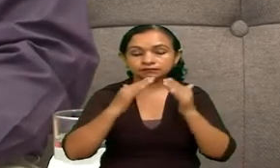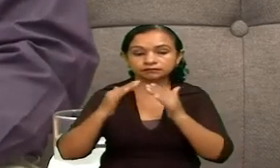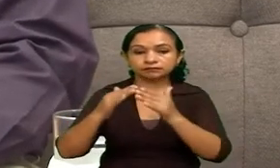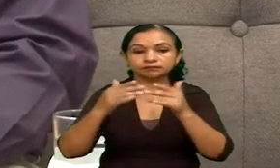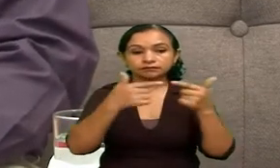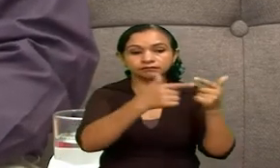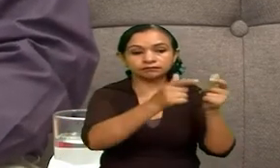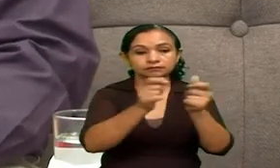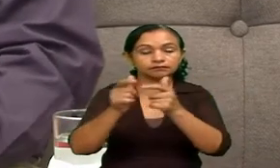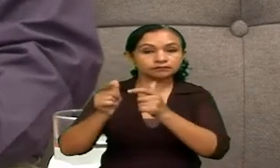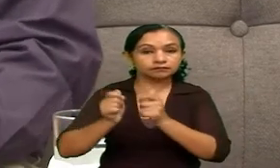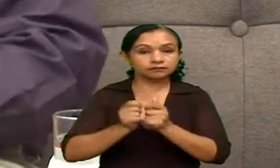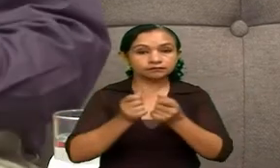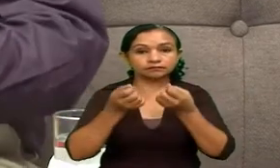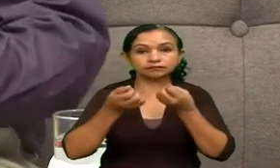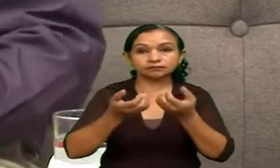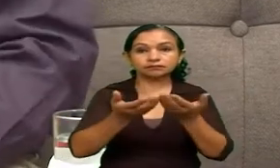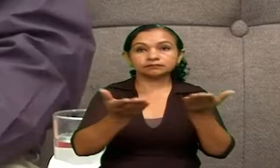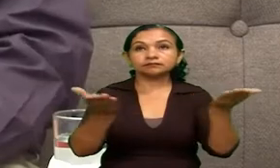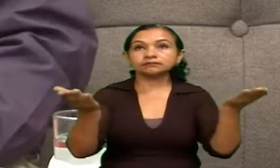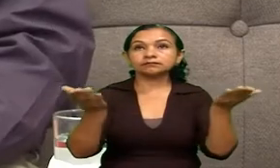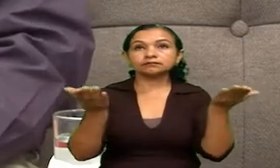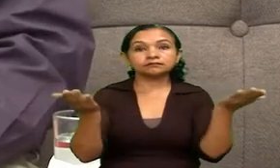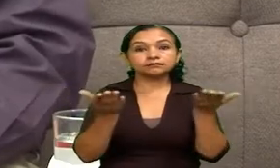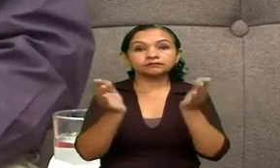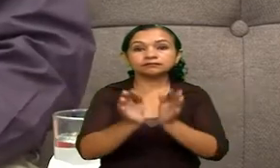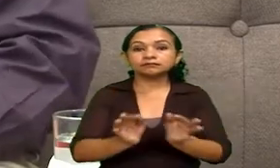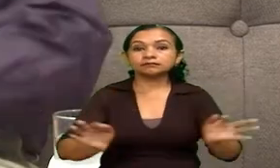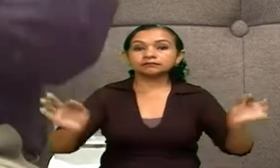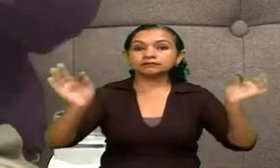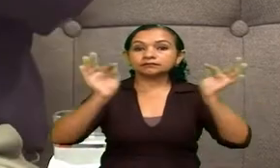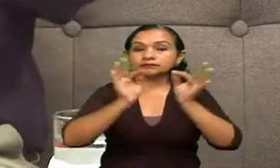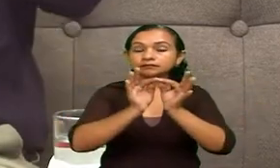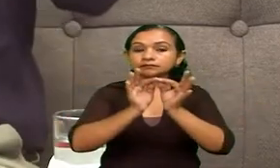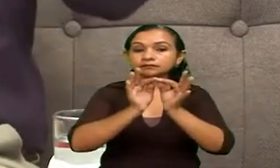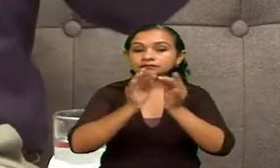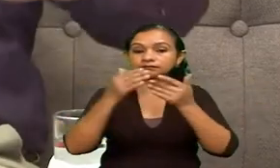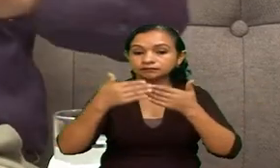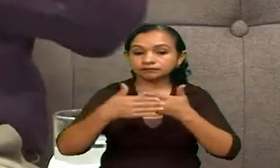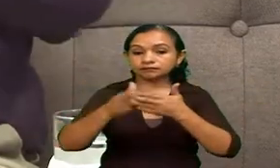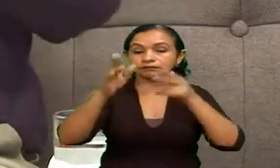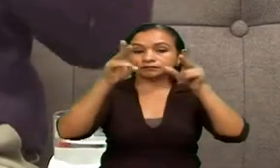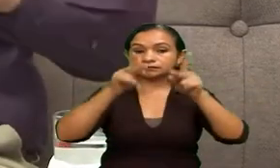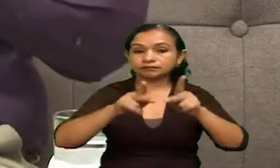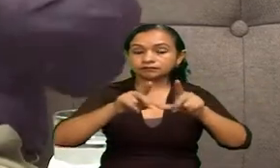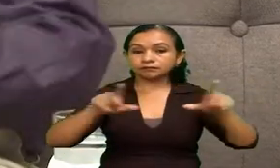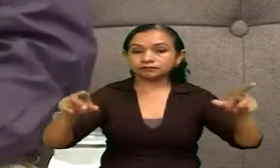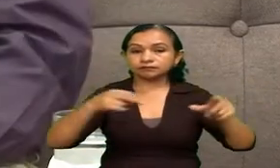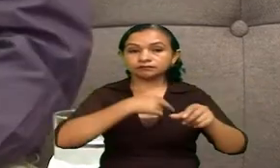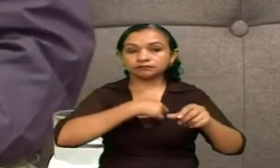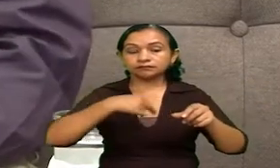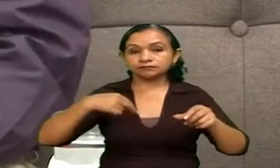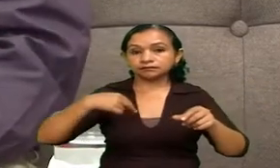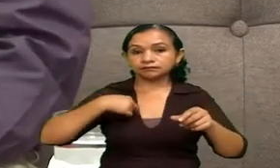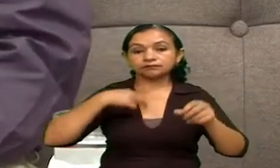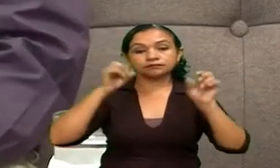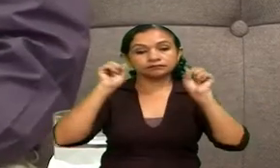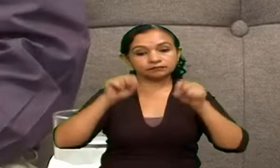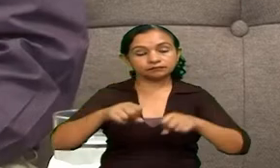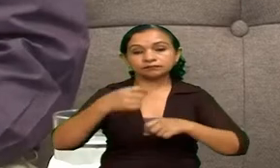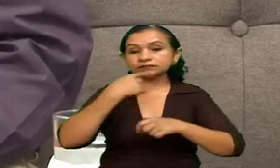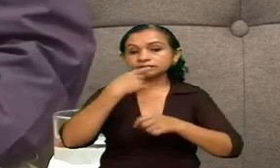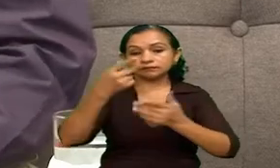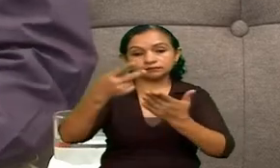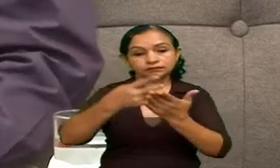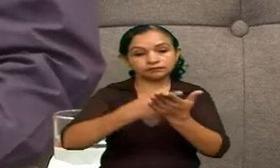sector, nos dan información importante para que a la hora de planificar, diseñar, podamos hacer